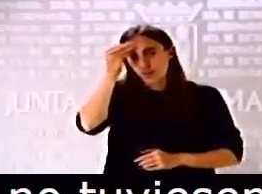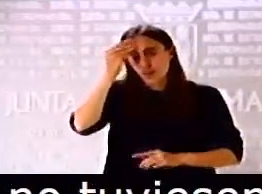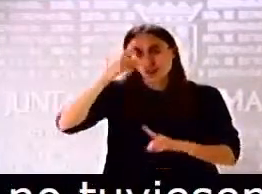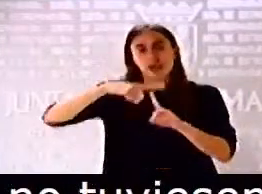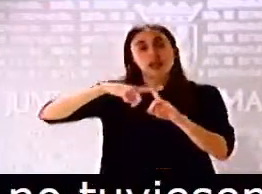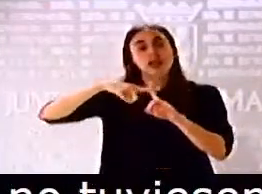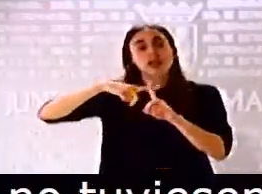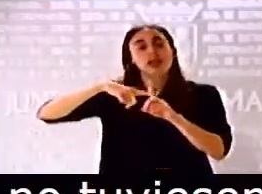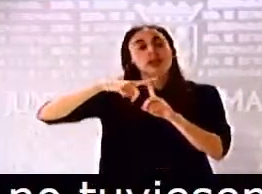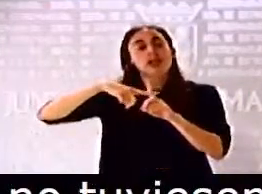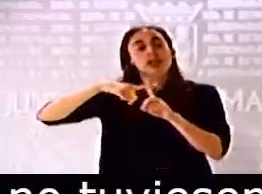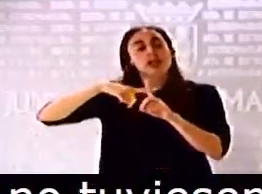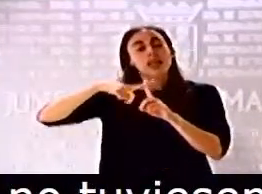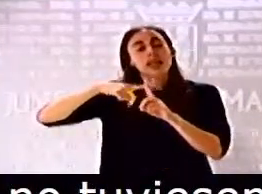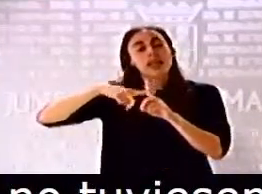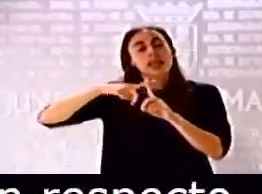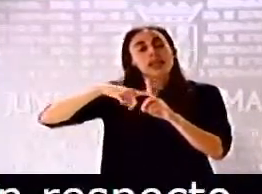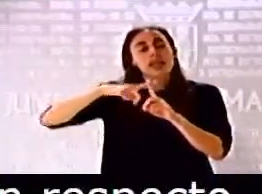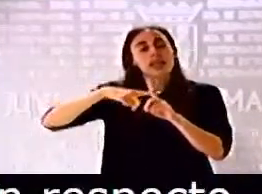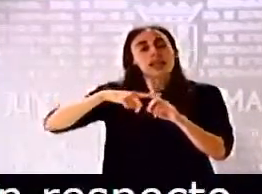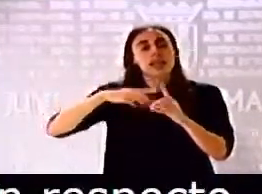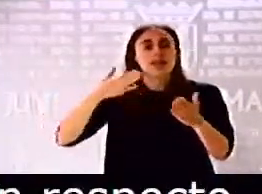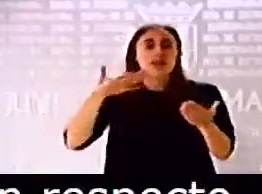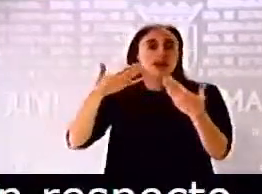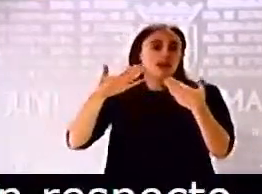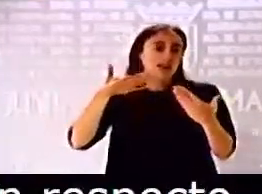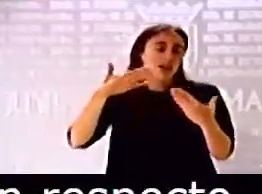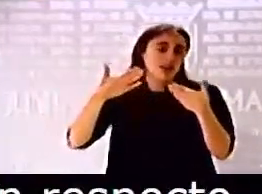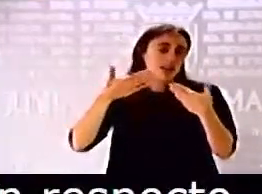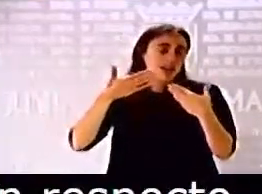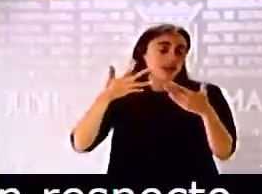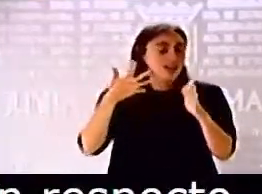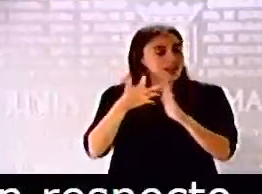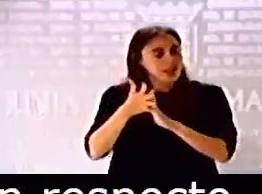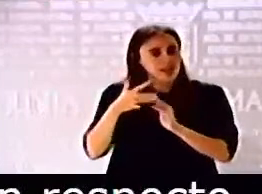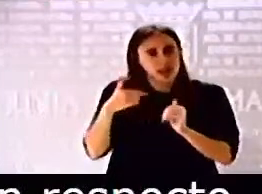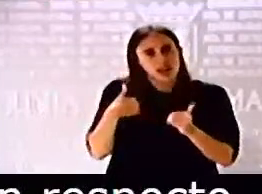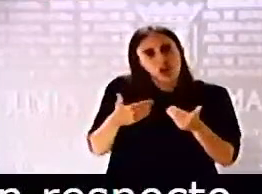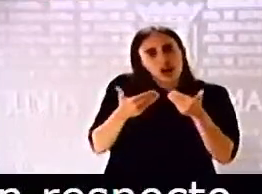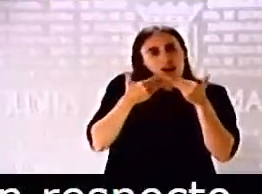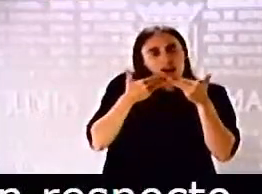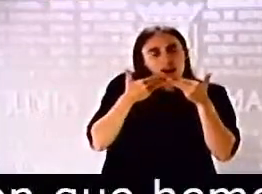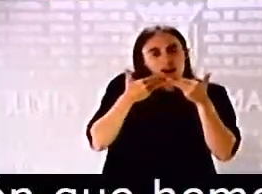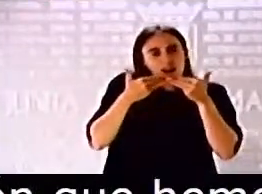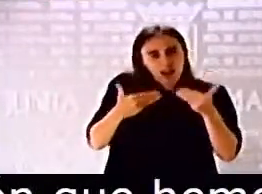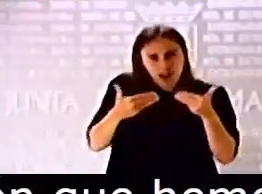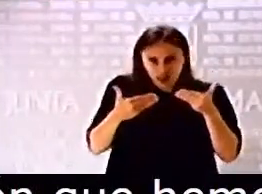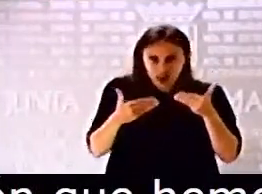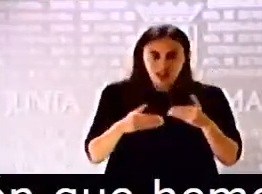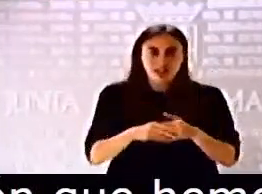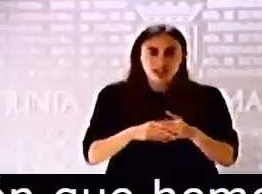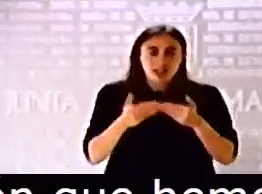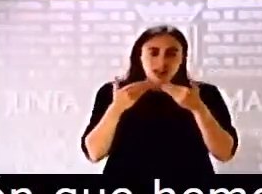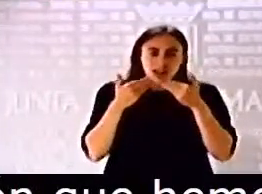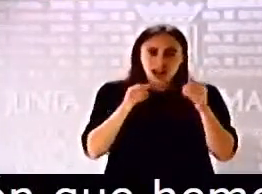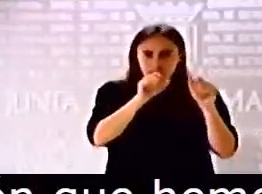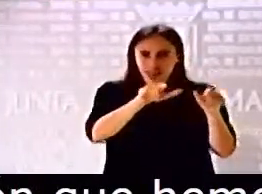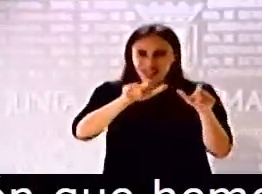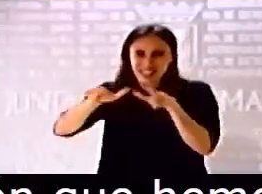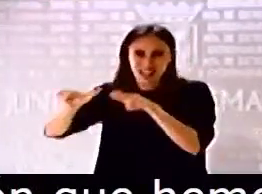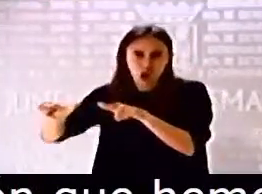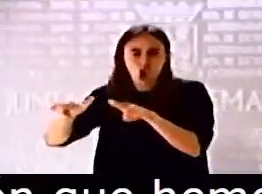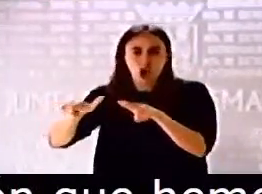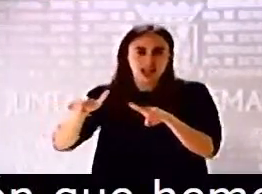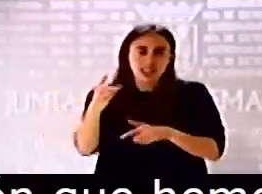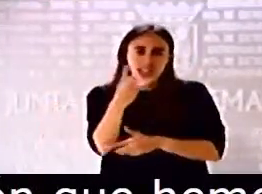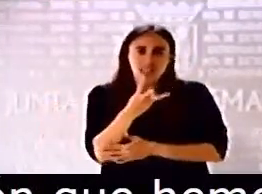de interlocución que hemos conseguido en este tiempo y que yo se lo agradezco tantísimo a estos sectores,